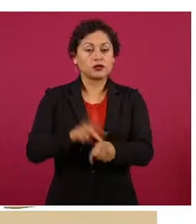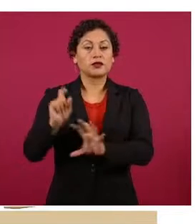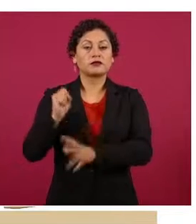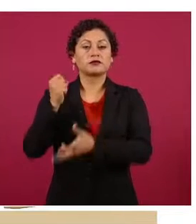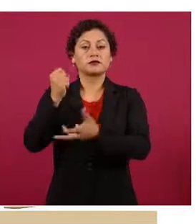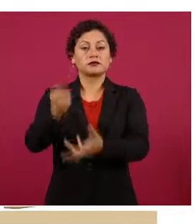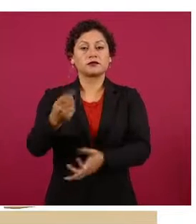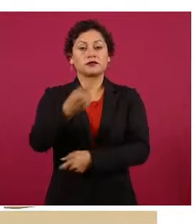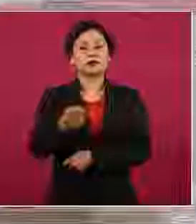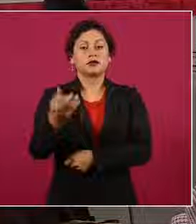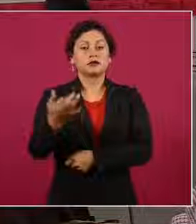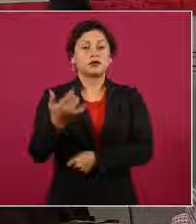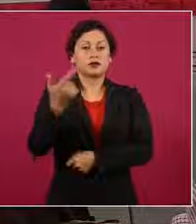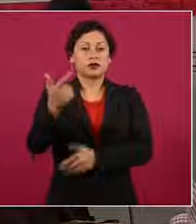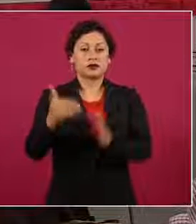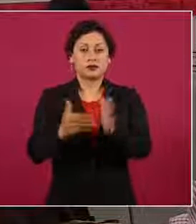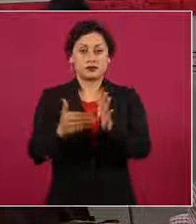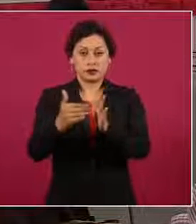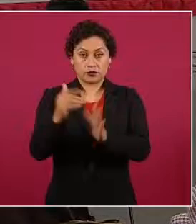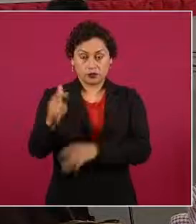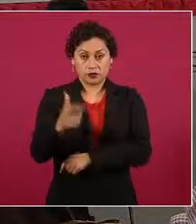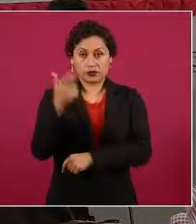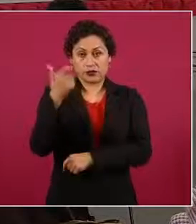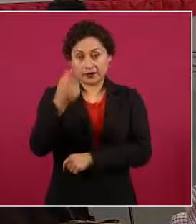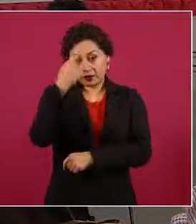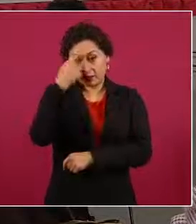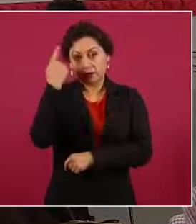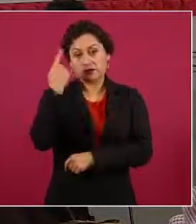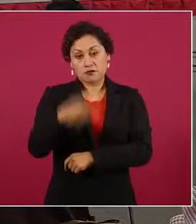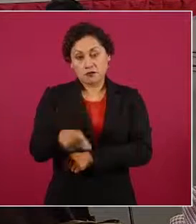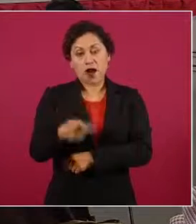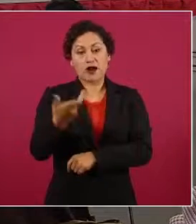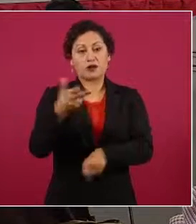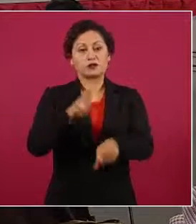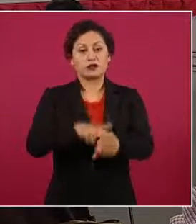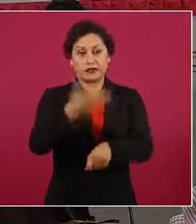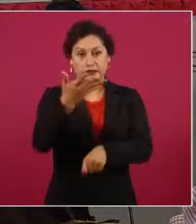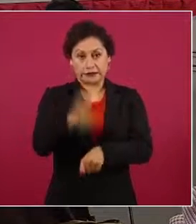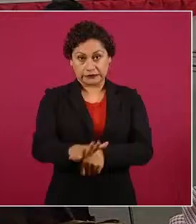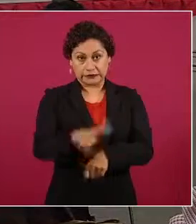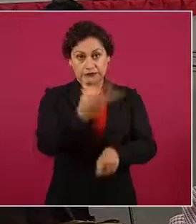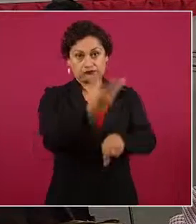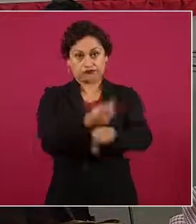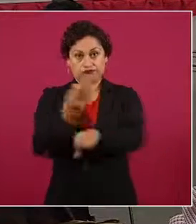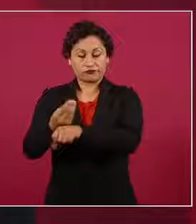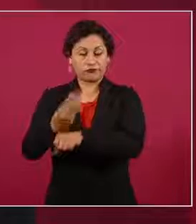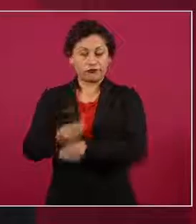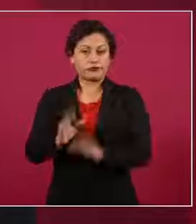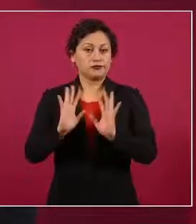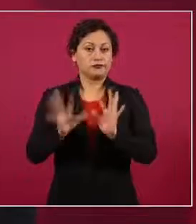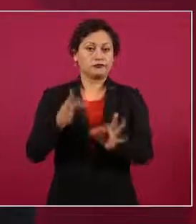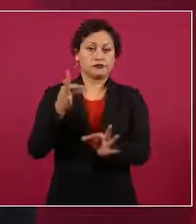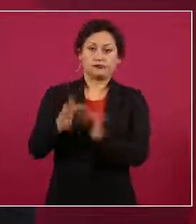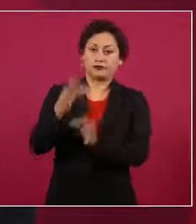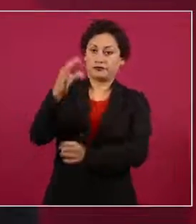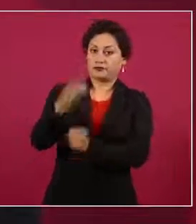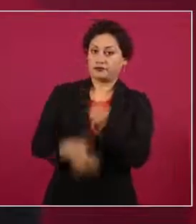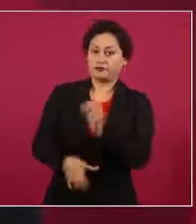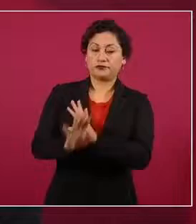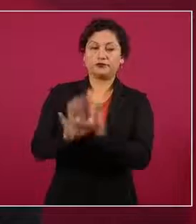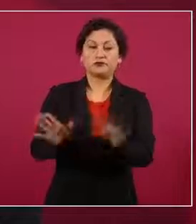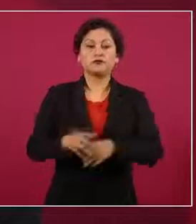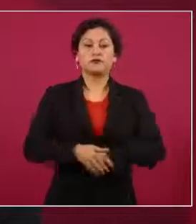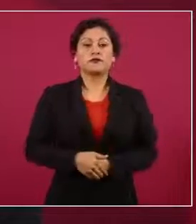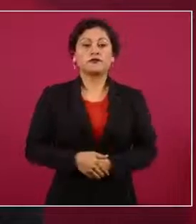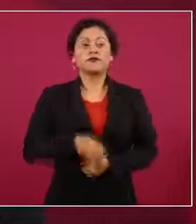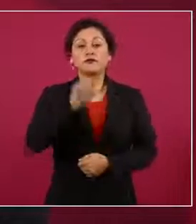total de 157 millones de pesos para la rehabilitación de los 10 hospitales. Ya concluimos ese ejercicio y también en